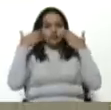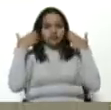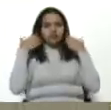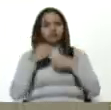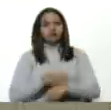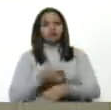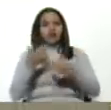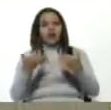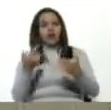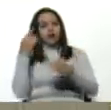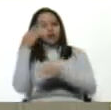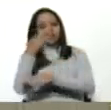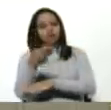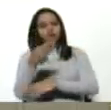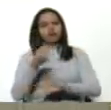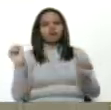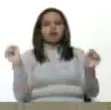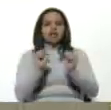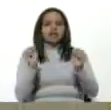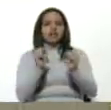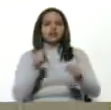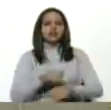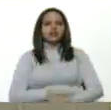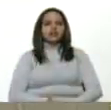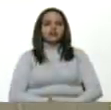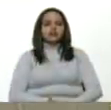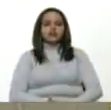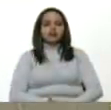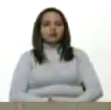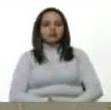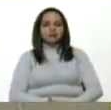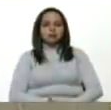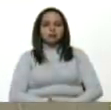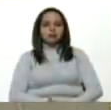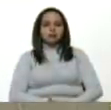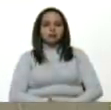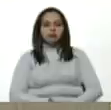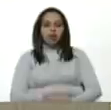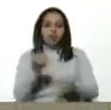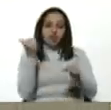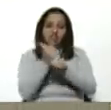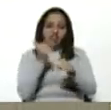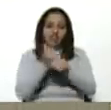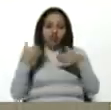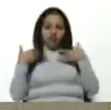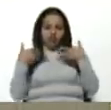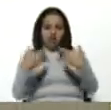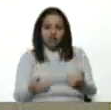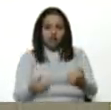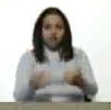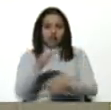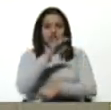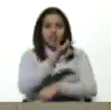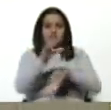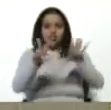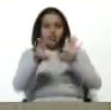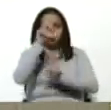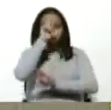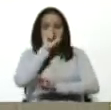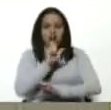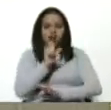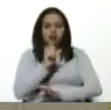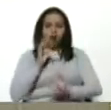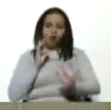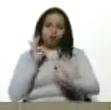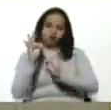vez al occidente, con el estado Mérida, donde, bueno, una trabajadora de la salud de 38 años de edad se